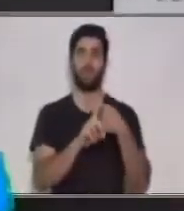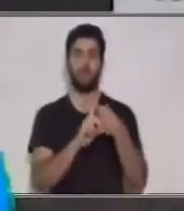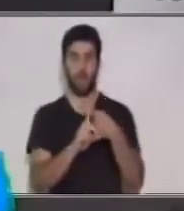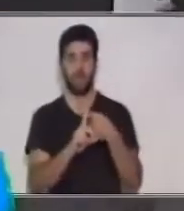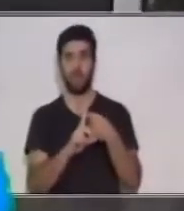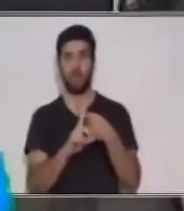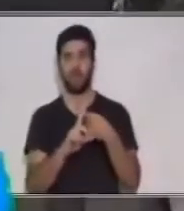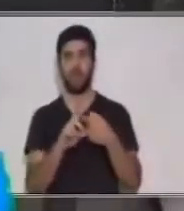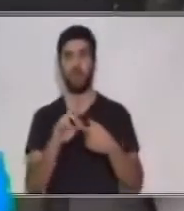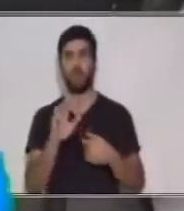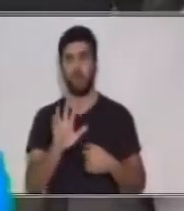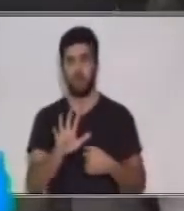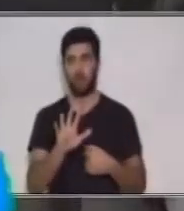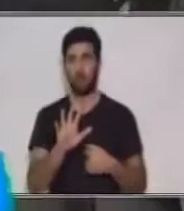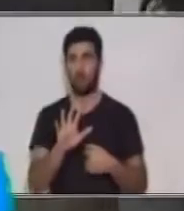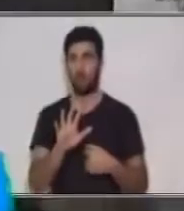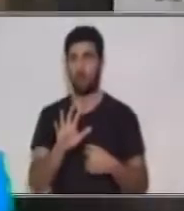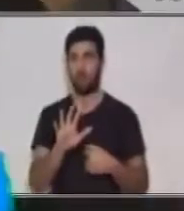5,